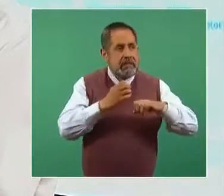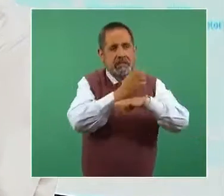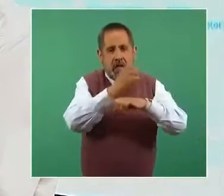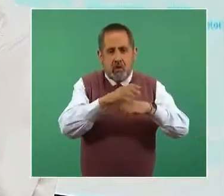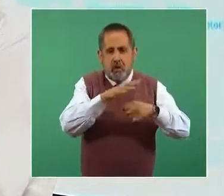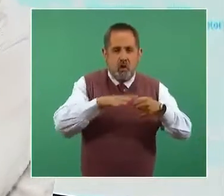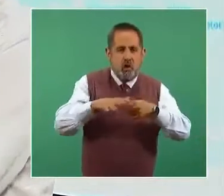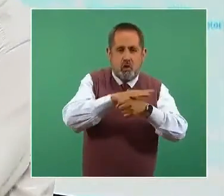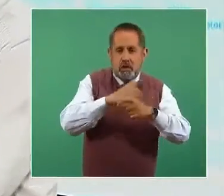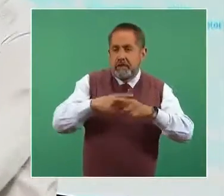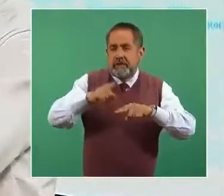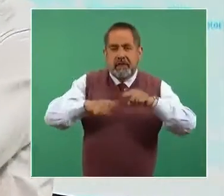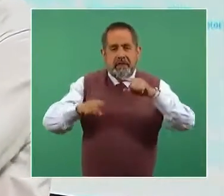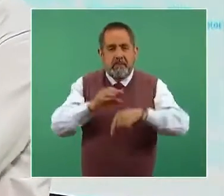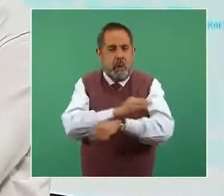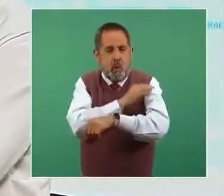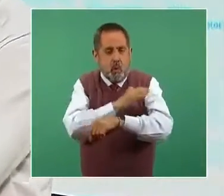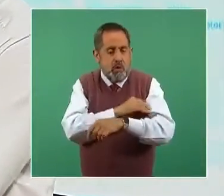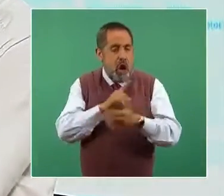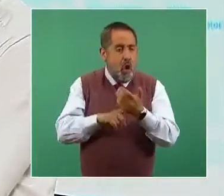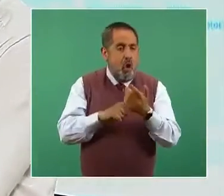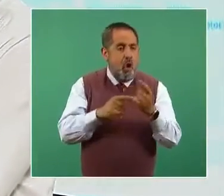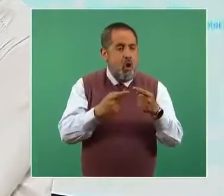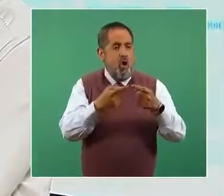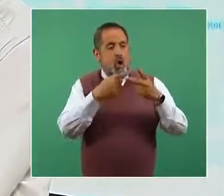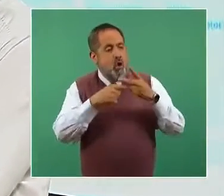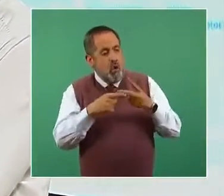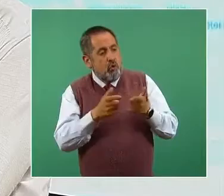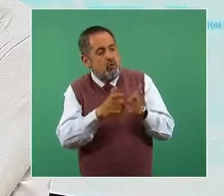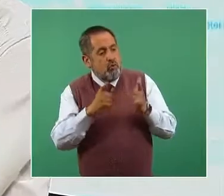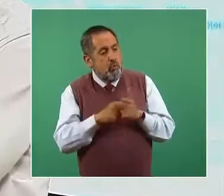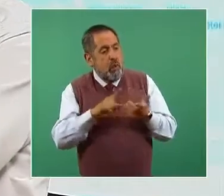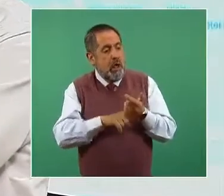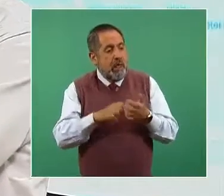cada tipo de vacuna o para cada subsegmento de edad